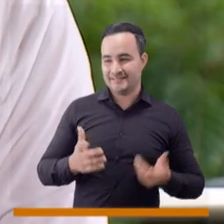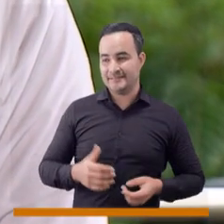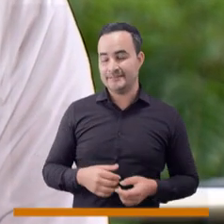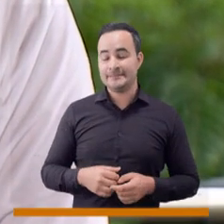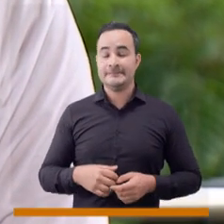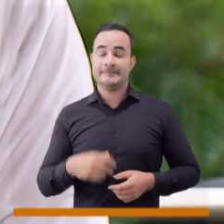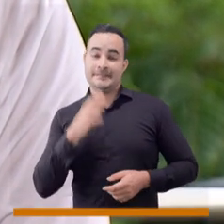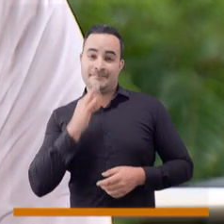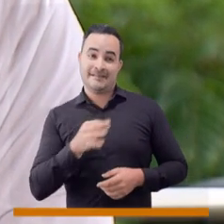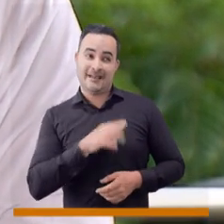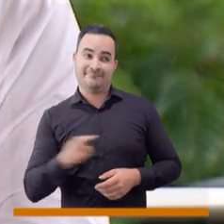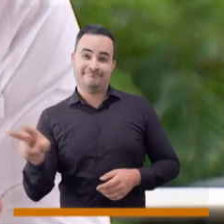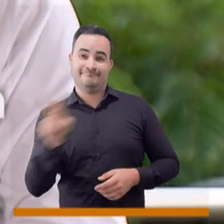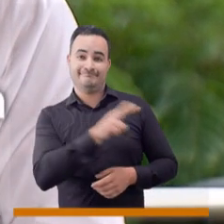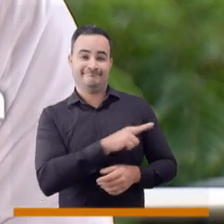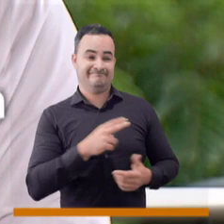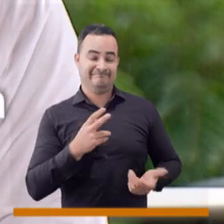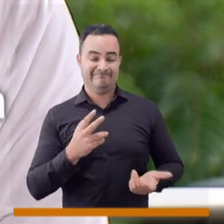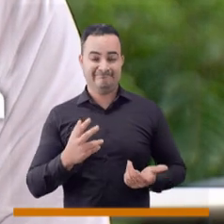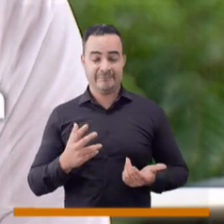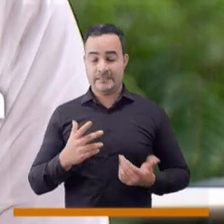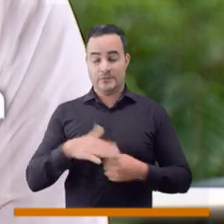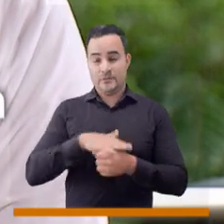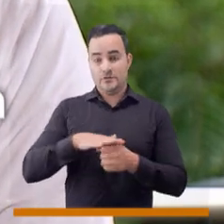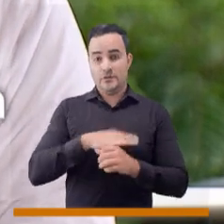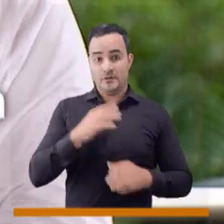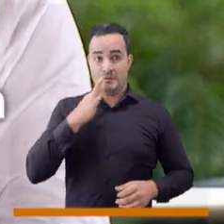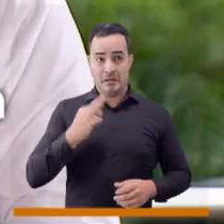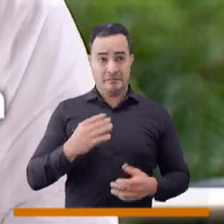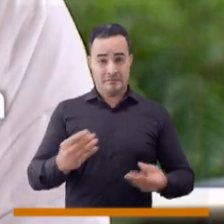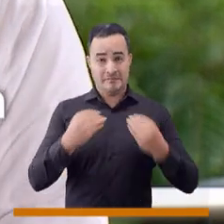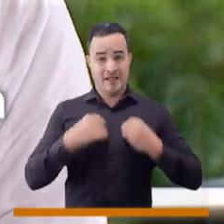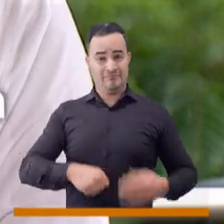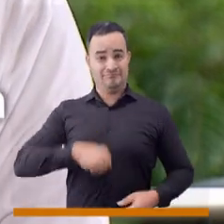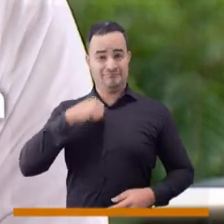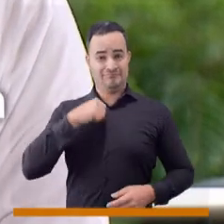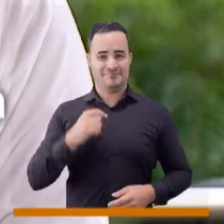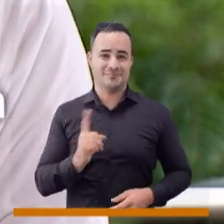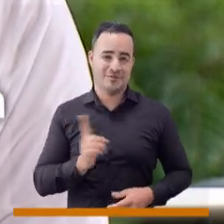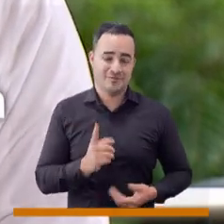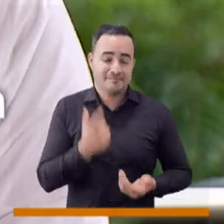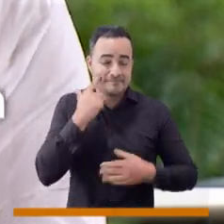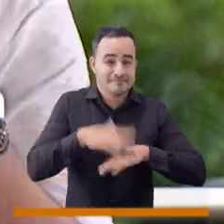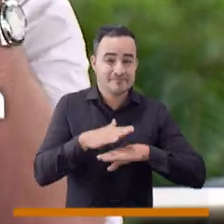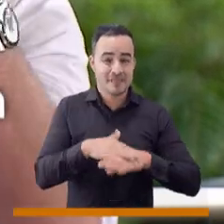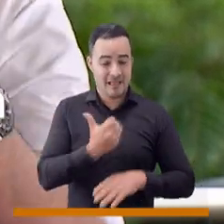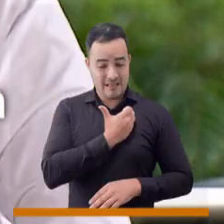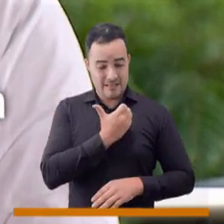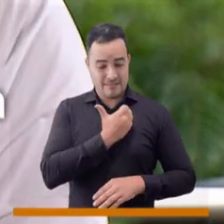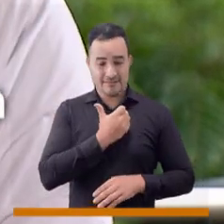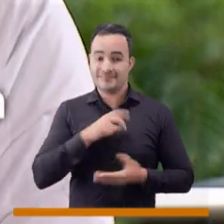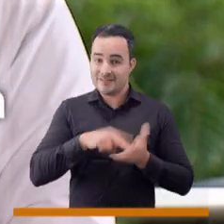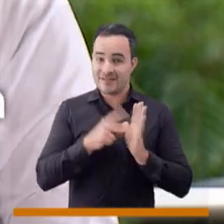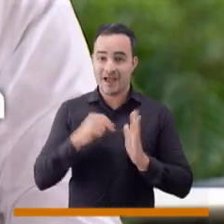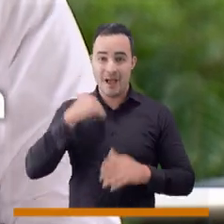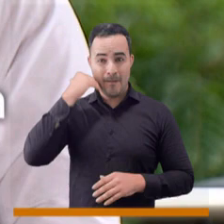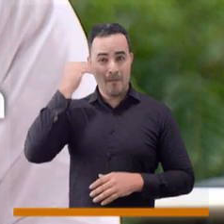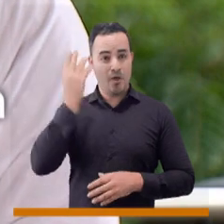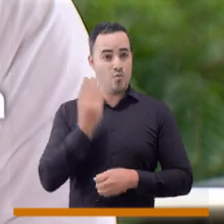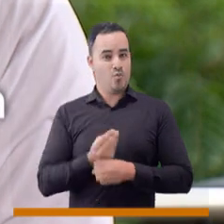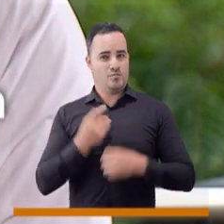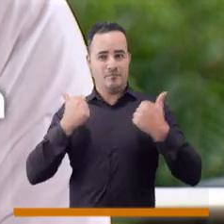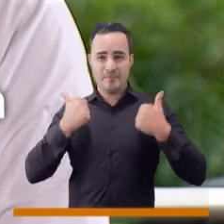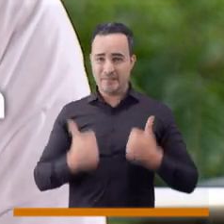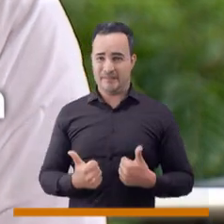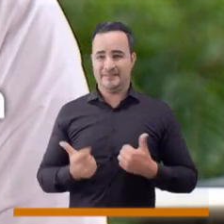Medellín. Yo creo que no nos deberíamos de sentir orgullosos de eso. Porque uno para ser alcalde de Medellín primero tiene que estar con una suficiente madurez para saber si es capaz